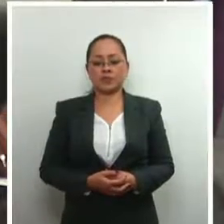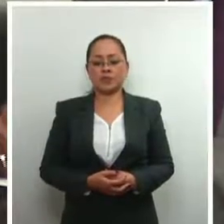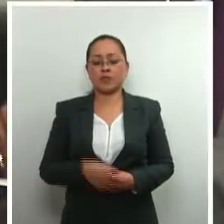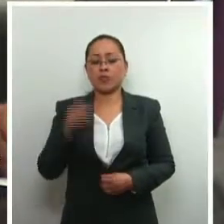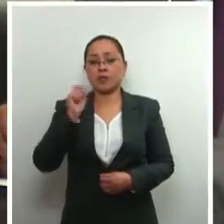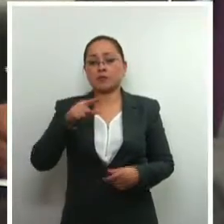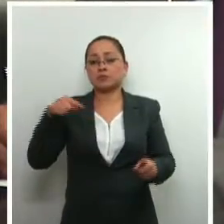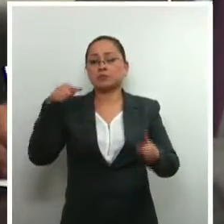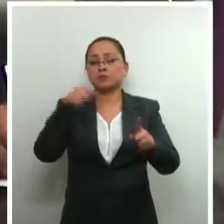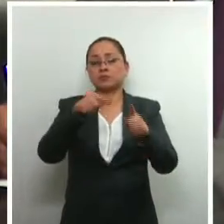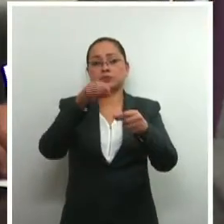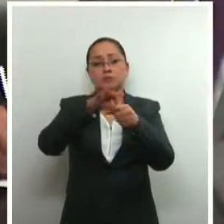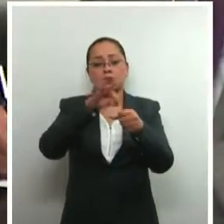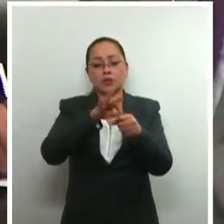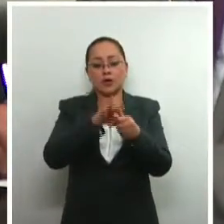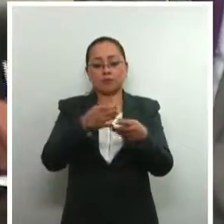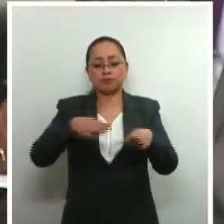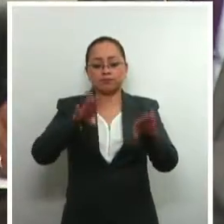Ciérrese el sistema de votación.